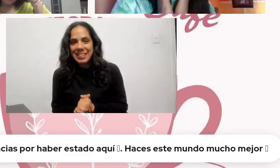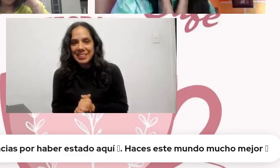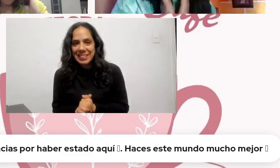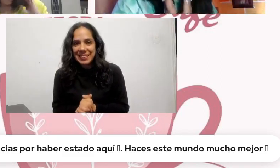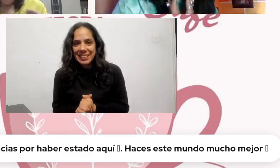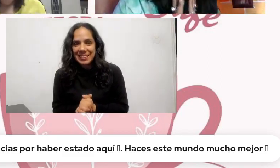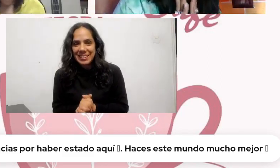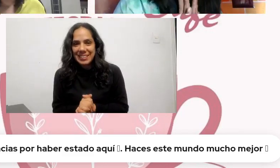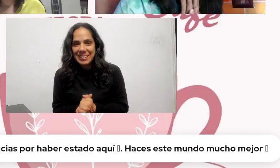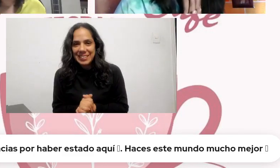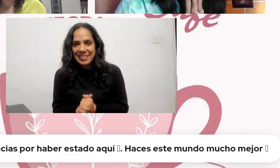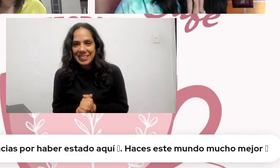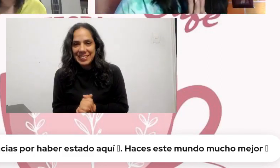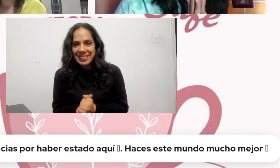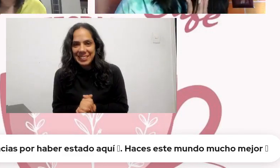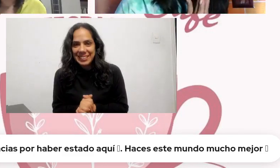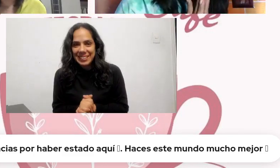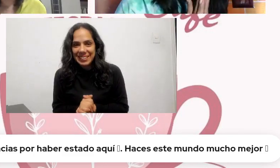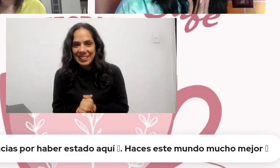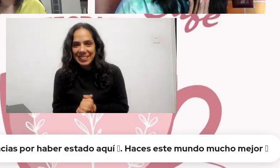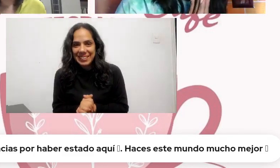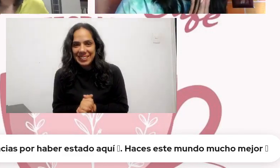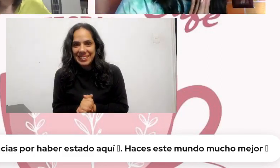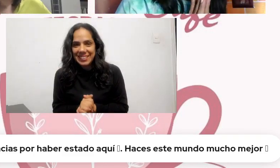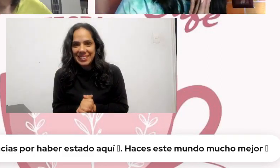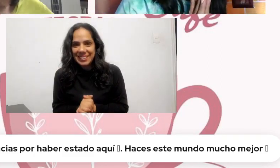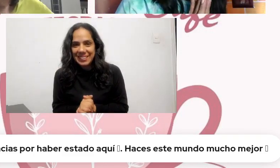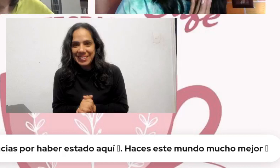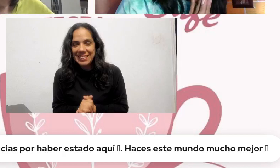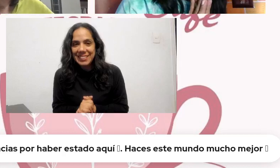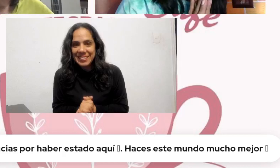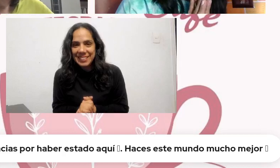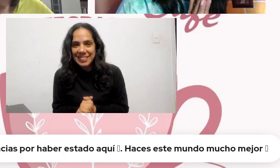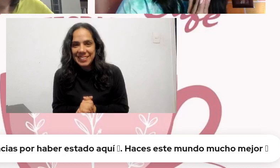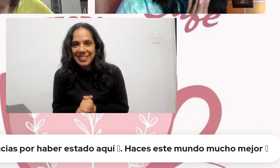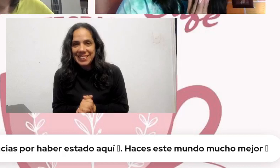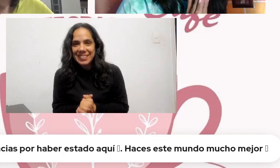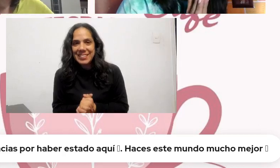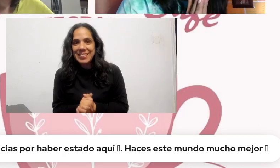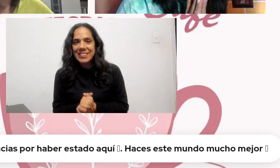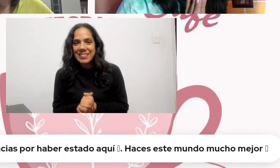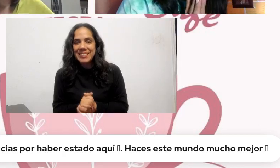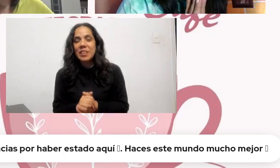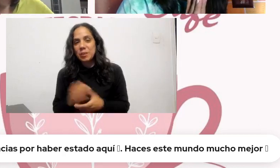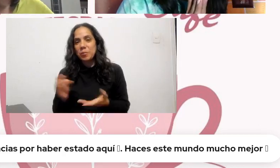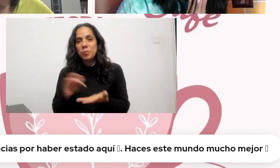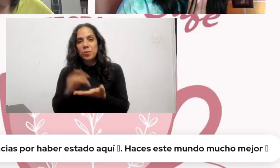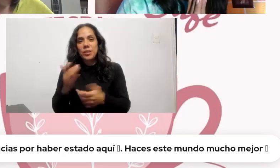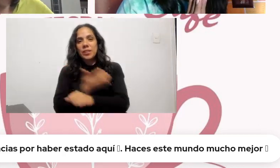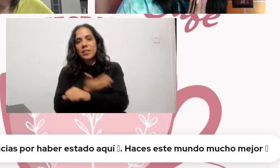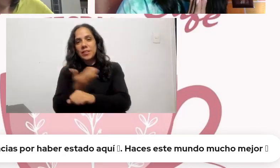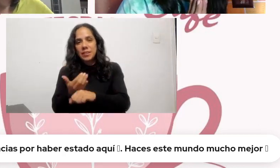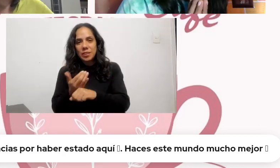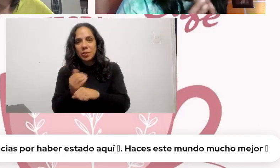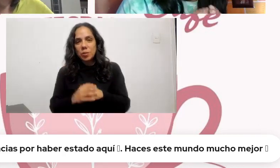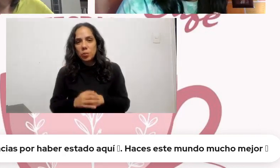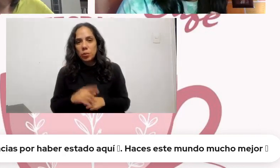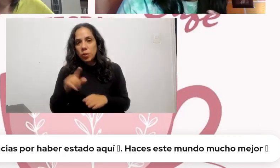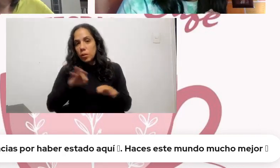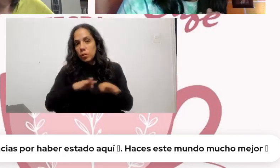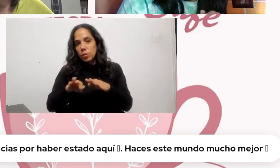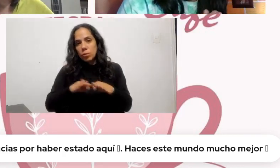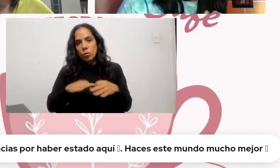iniciativa de Abuelitas Tiresias, también qué maravilla este acompañamiento y bueno, pues también esta labor que haces